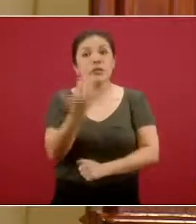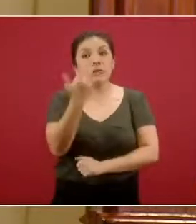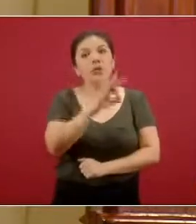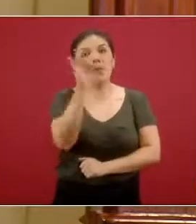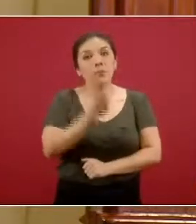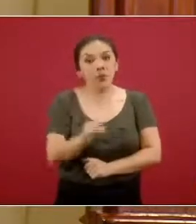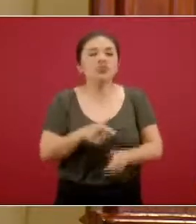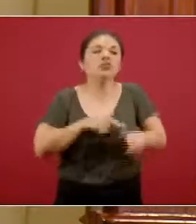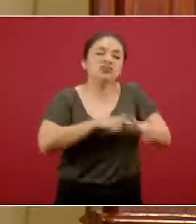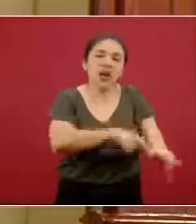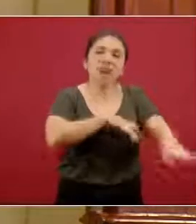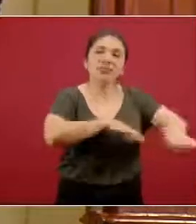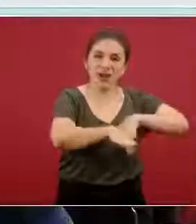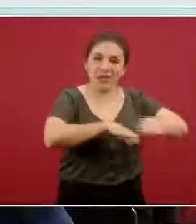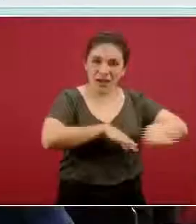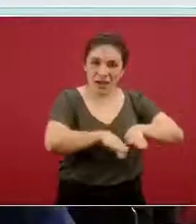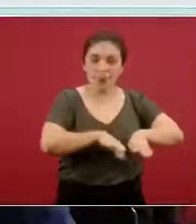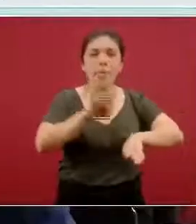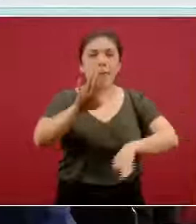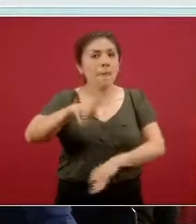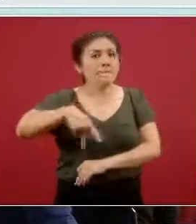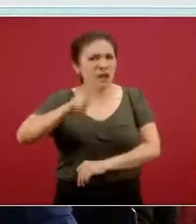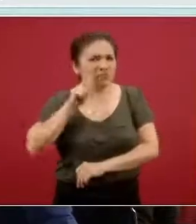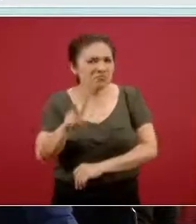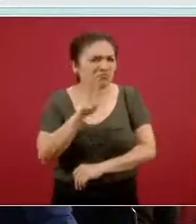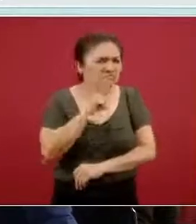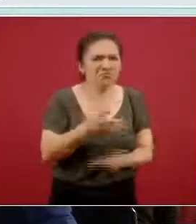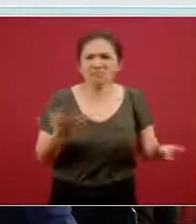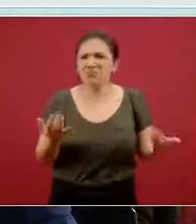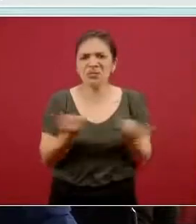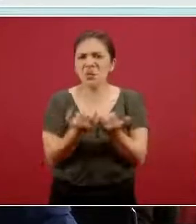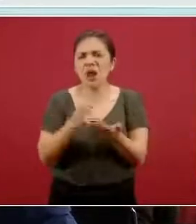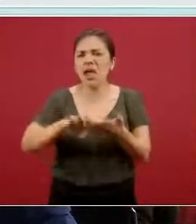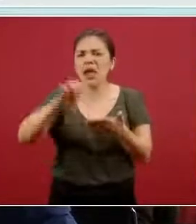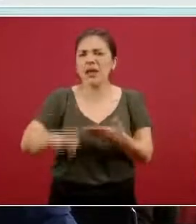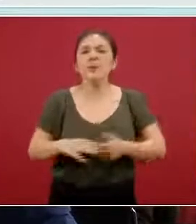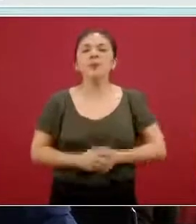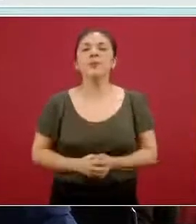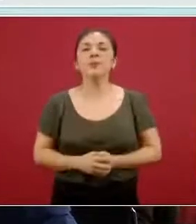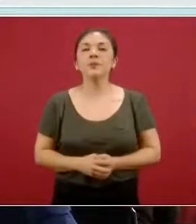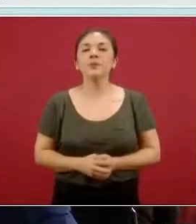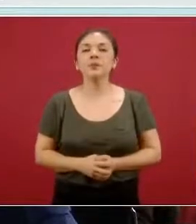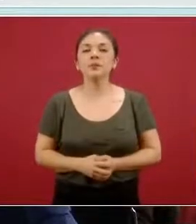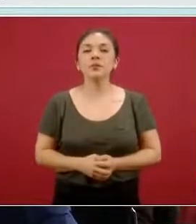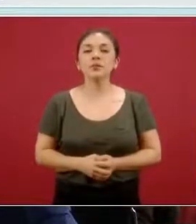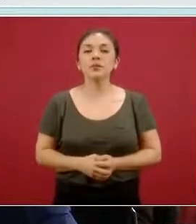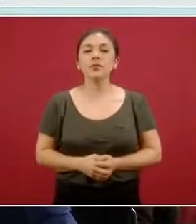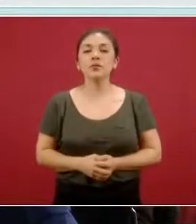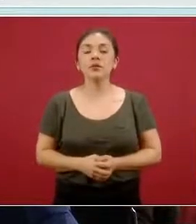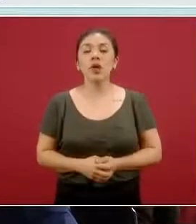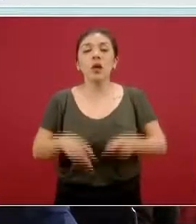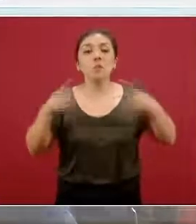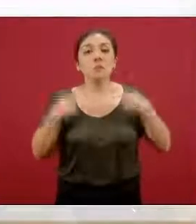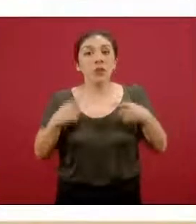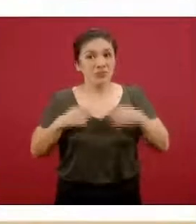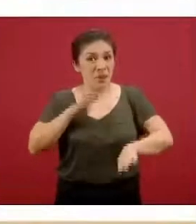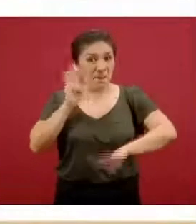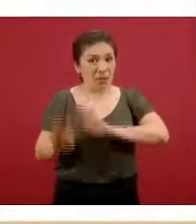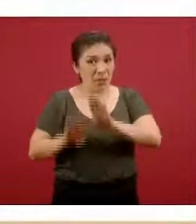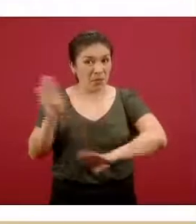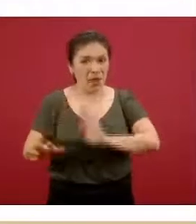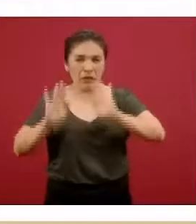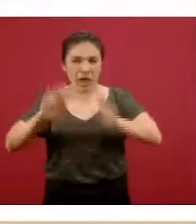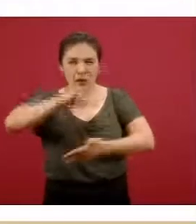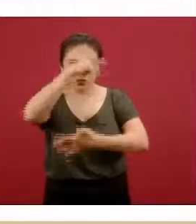que quedarse a laborar. Pero aún así podemos ver, por ejemplo, para efectos de la mortalidad, y está